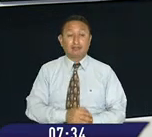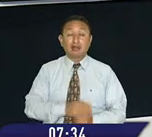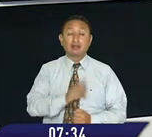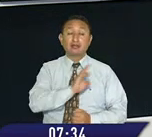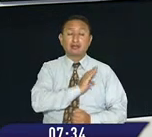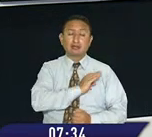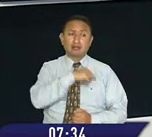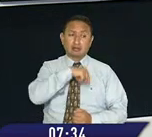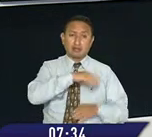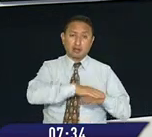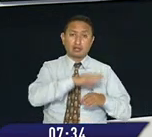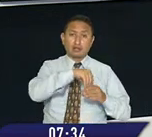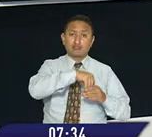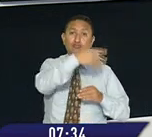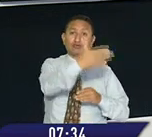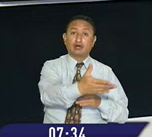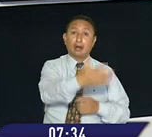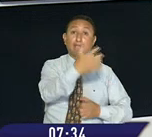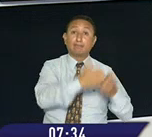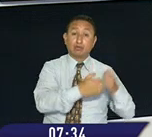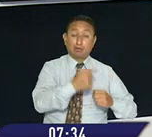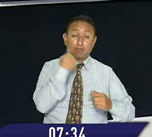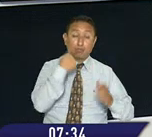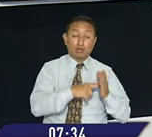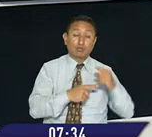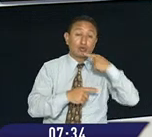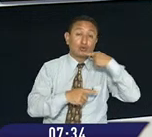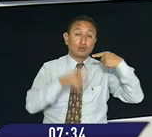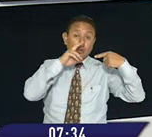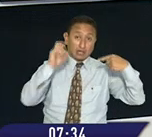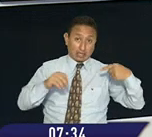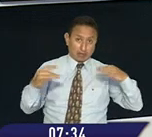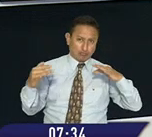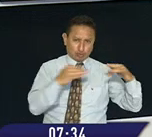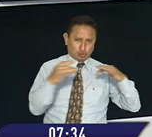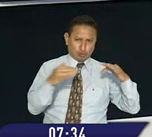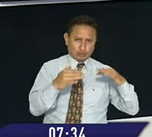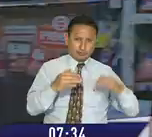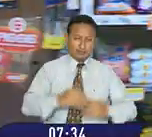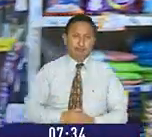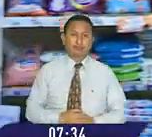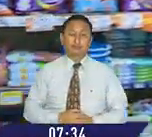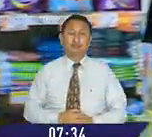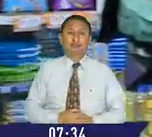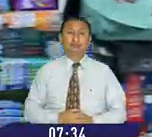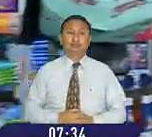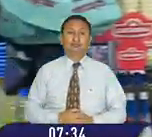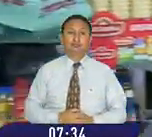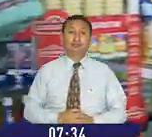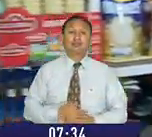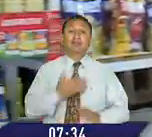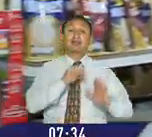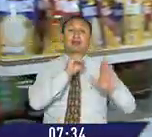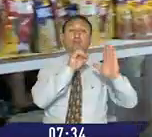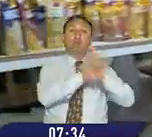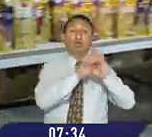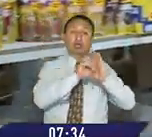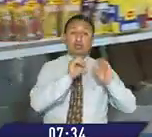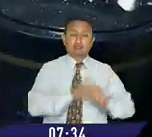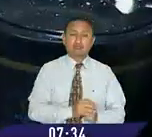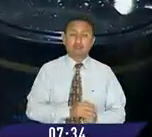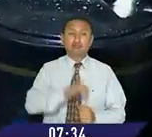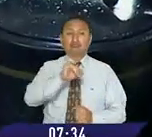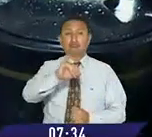factores externos que influyen, como la guerra entre Rusia y Ucrania. En las bodegas del centro de Quito encontramos a